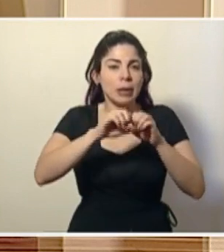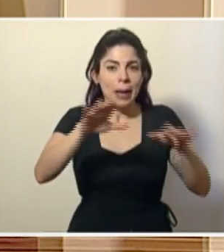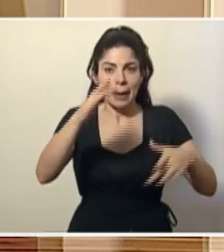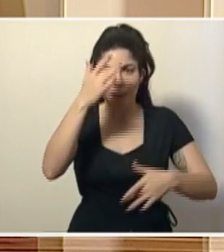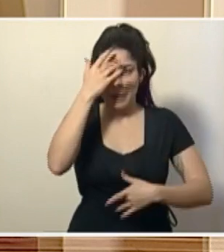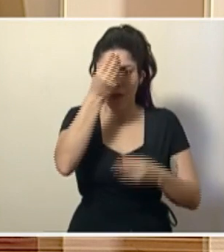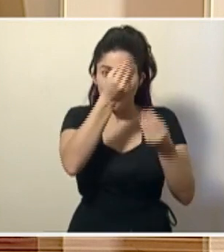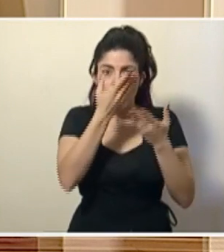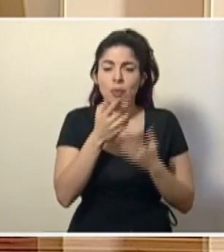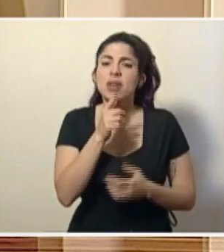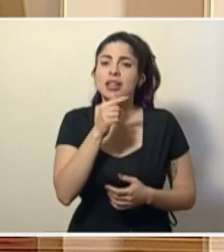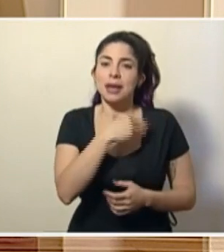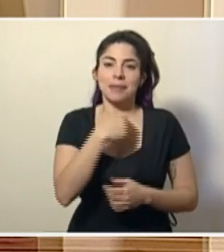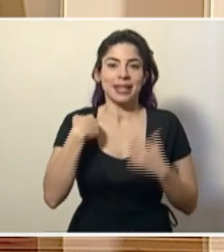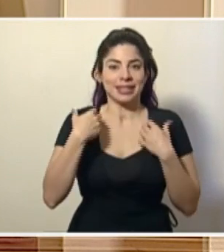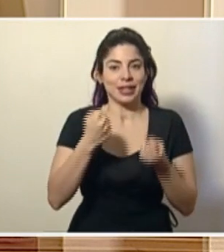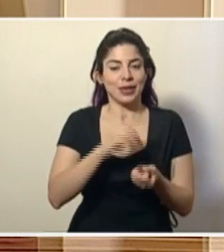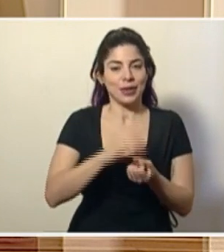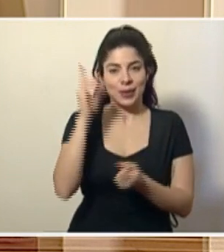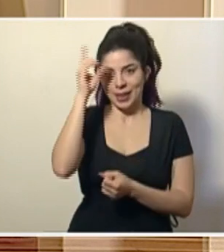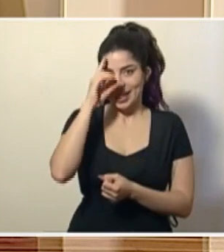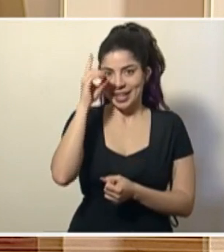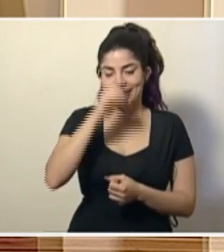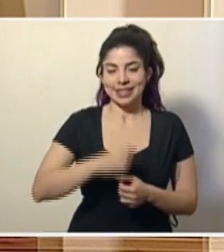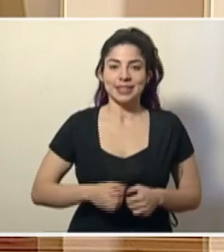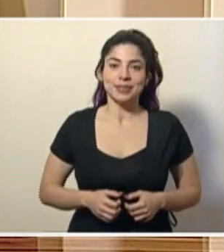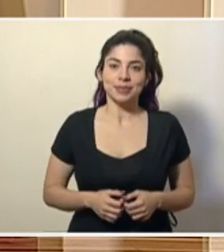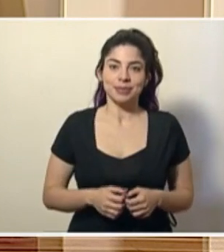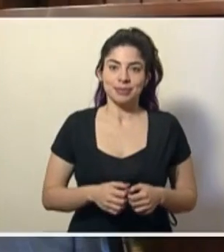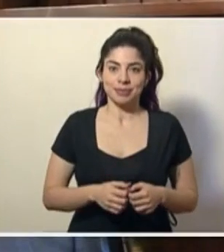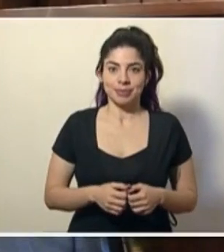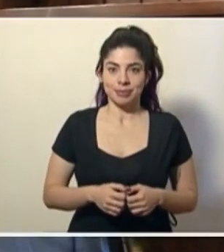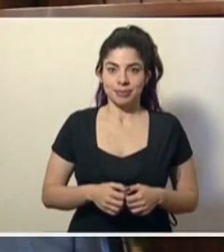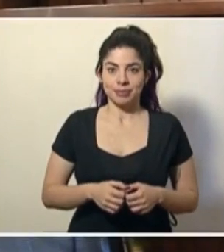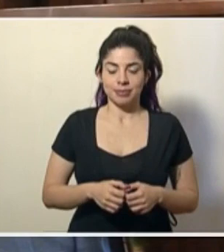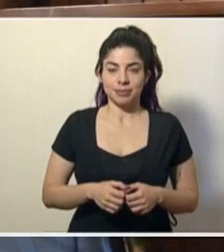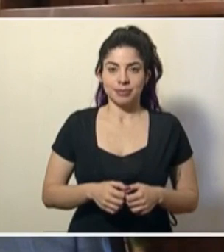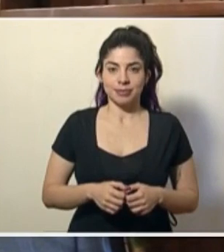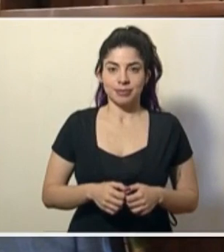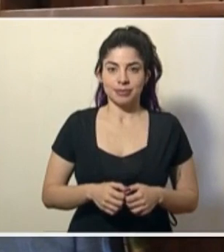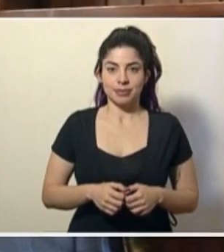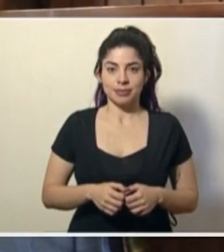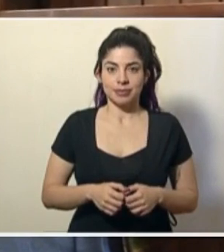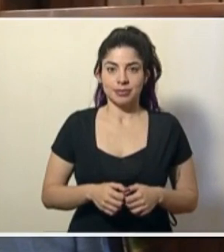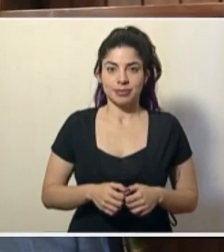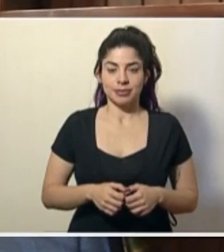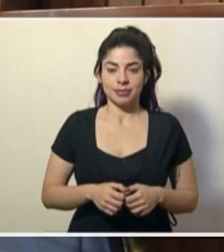por parte de nuestro ministro de Salud, el doctor Daniel Salas.